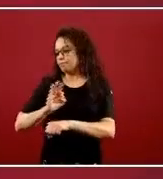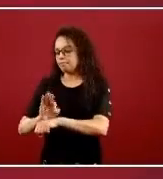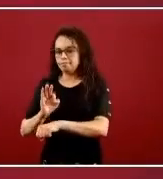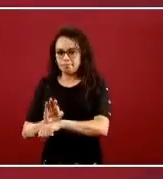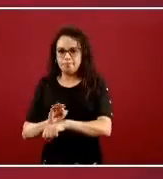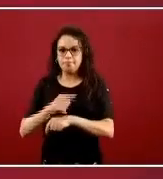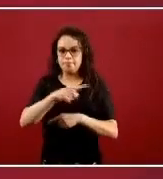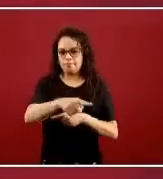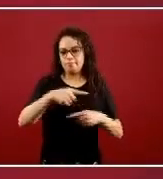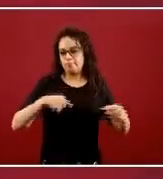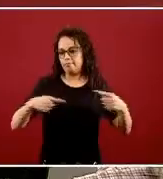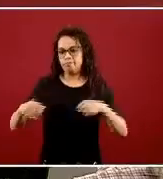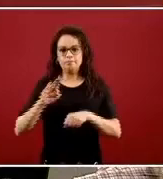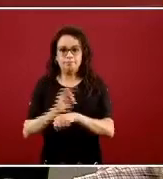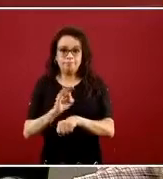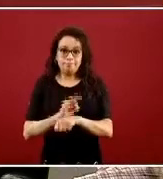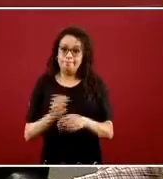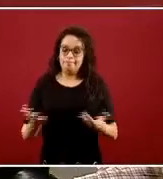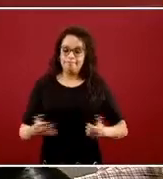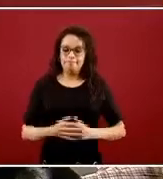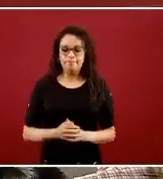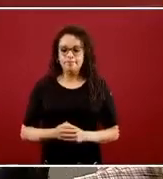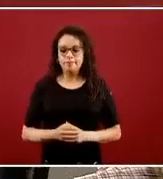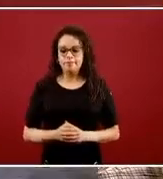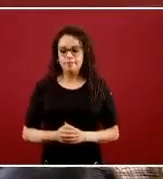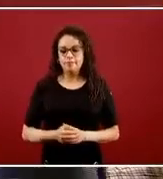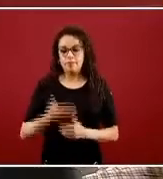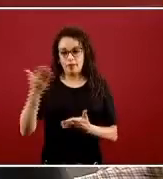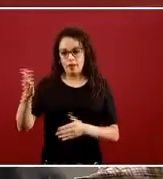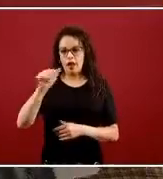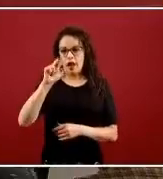este sentido. Gracias. Araceli, por favor.